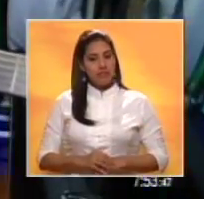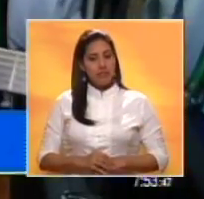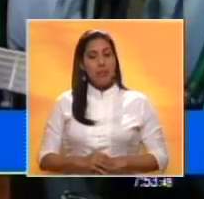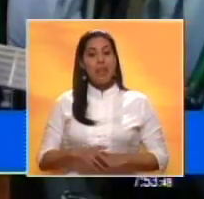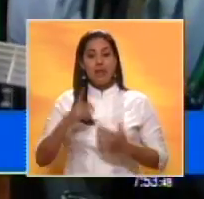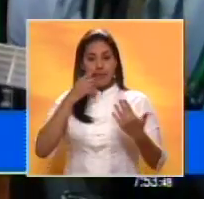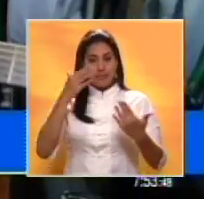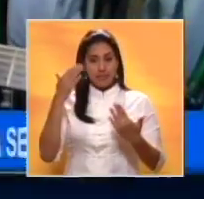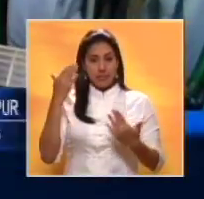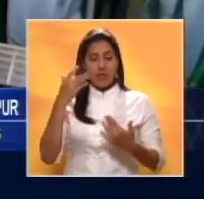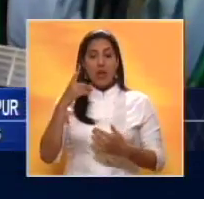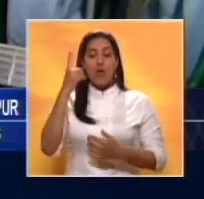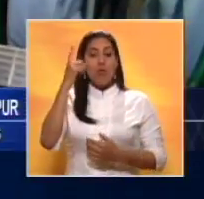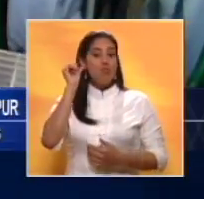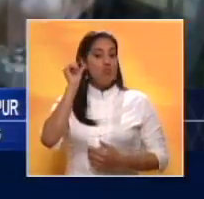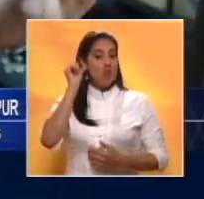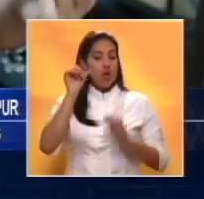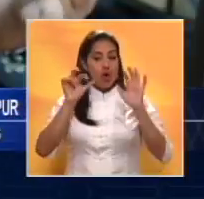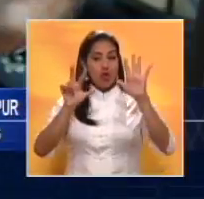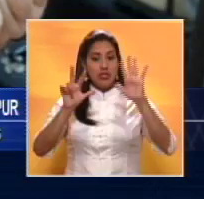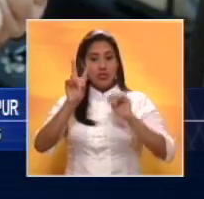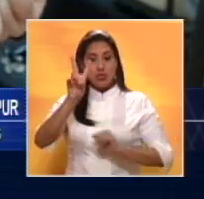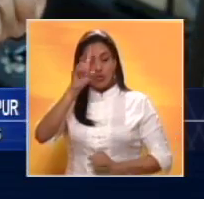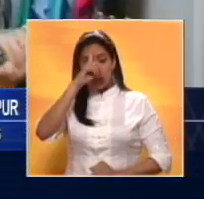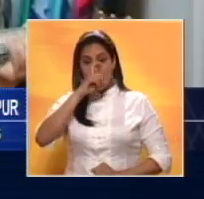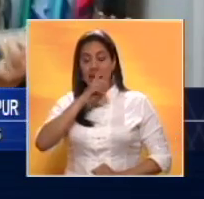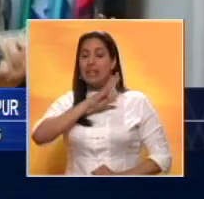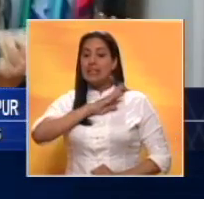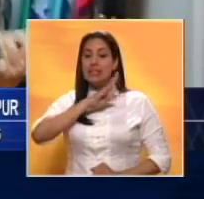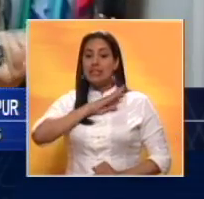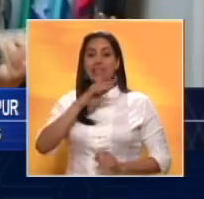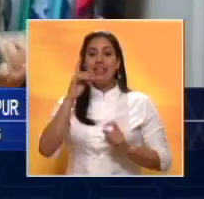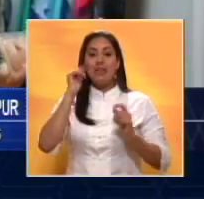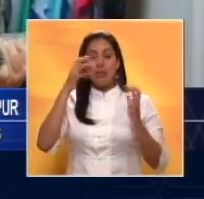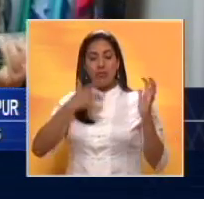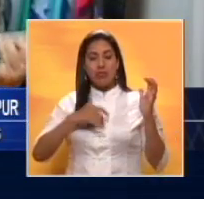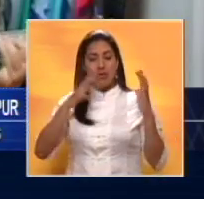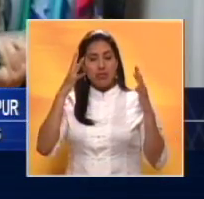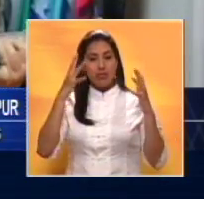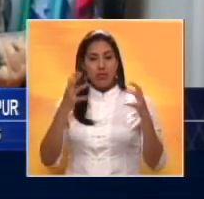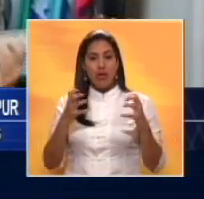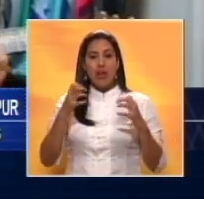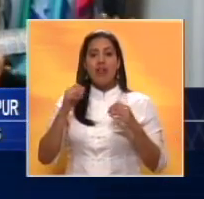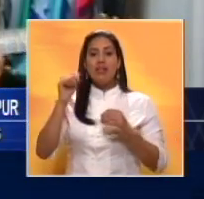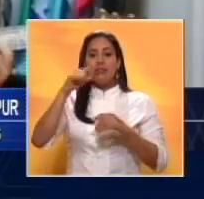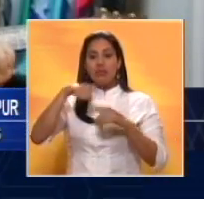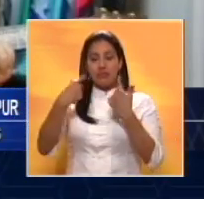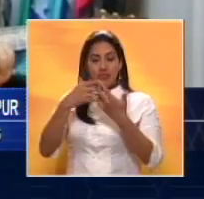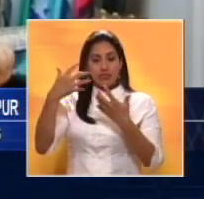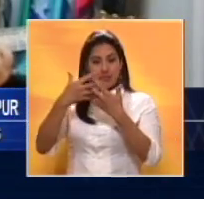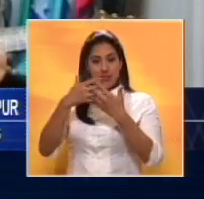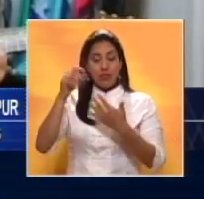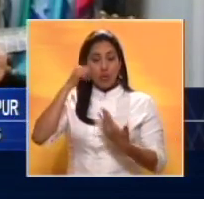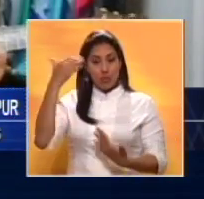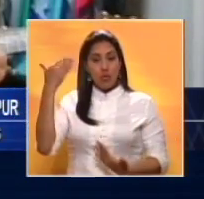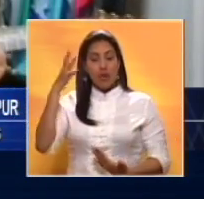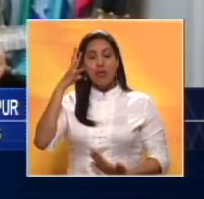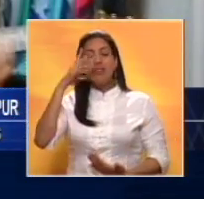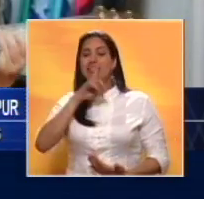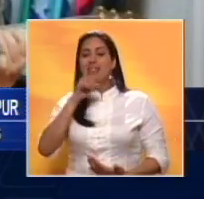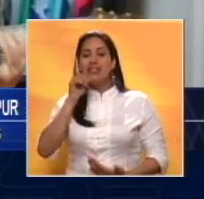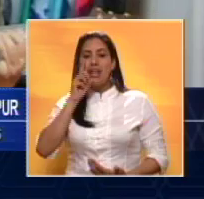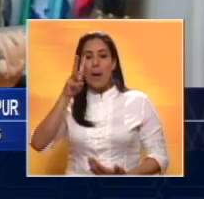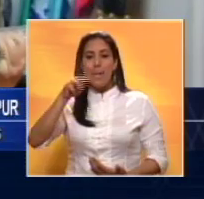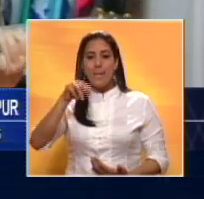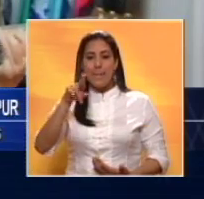Y vean esto, una mujer de 82 años se ha convertido en sensación en Singapur. Mary Ho,